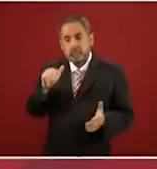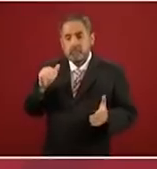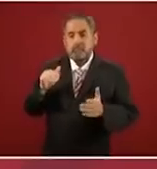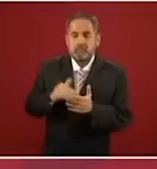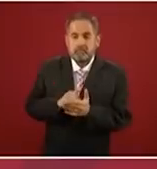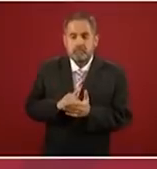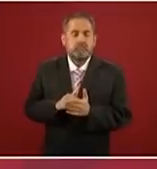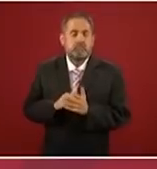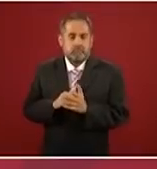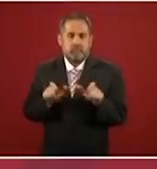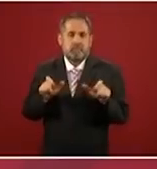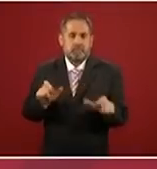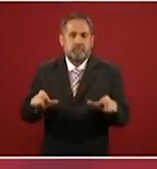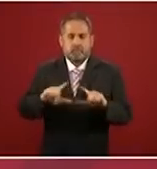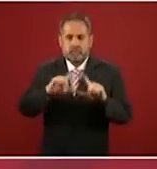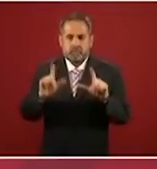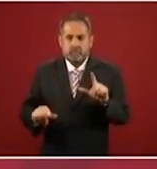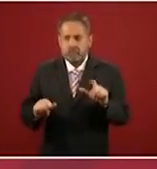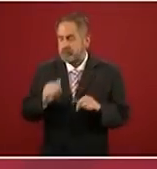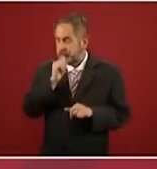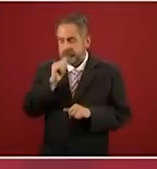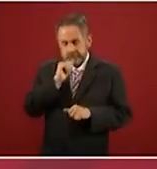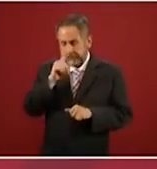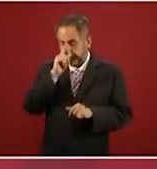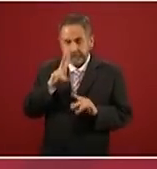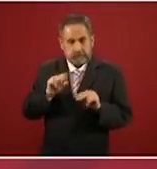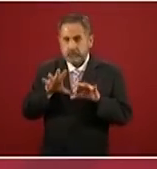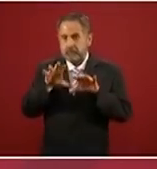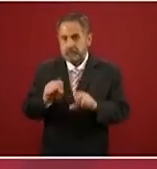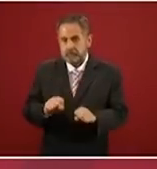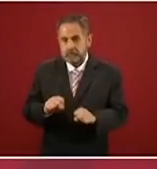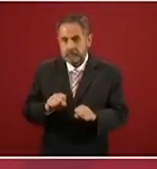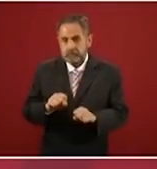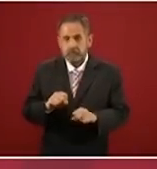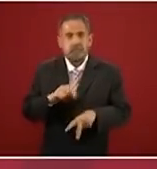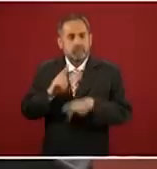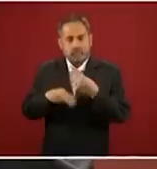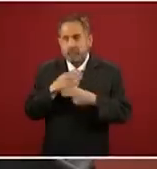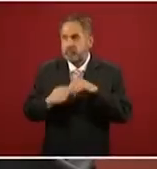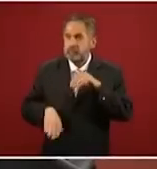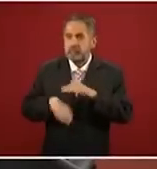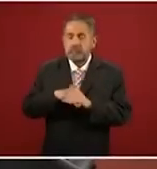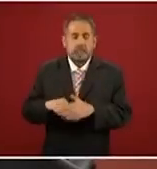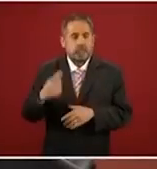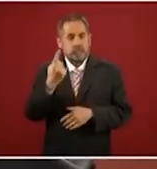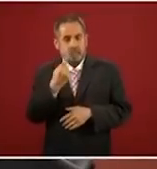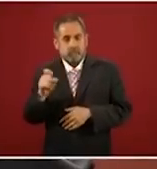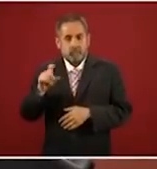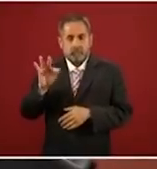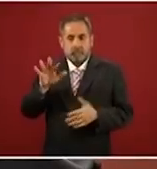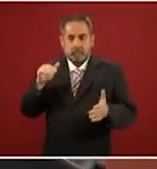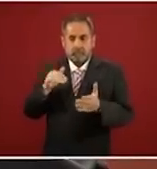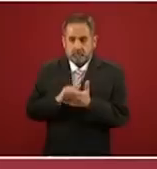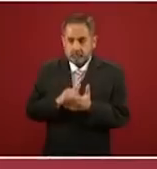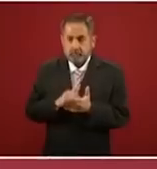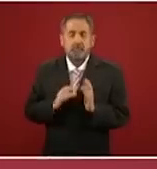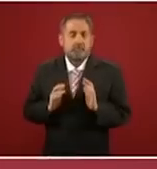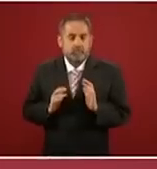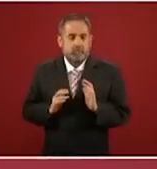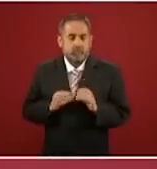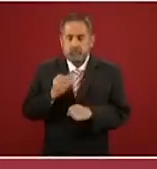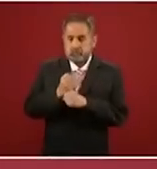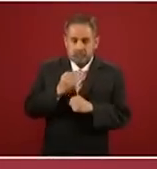de la guardia nacional héctor no nos alcanza van a ser 140.000 y estamos